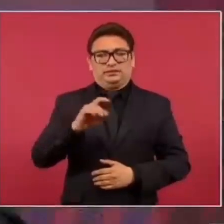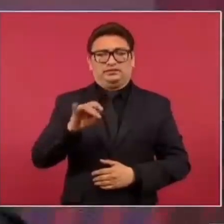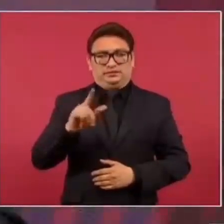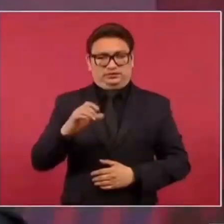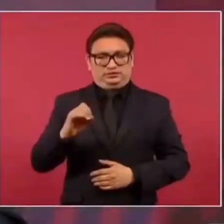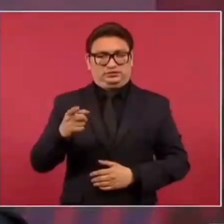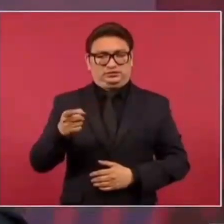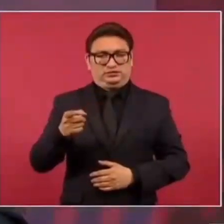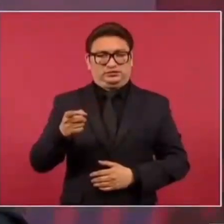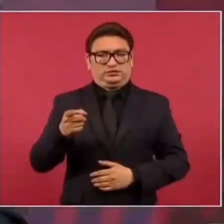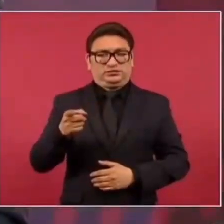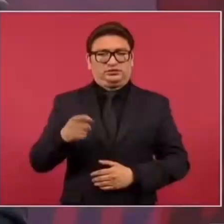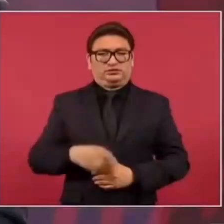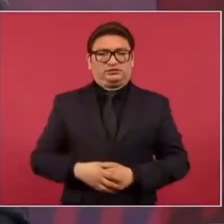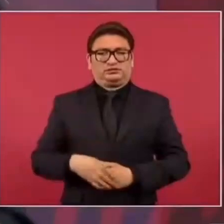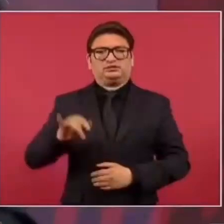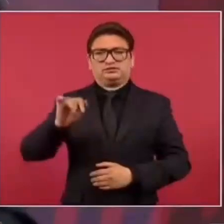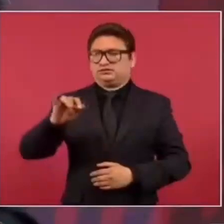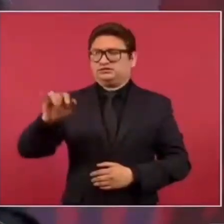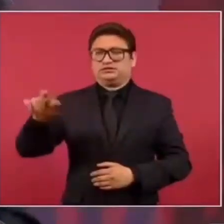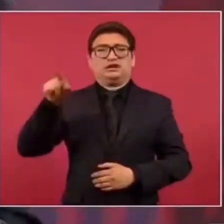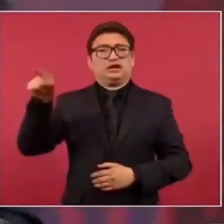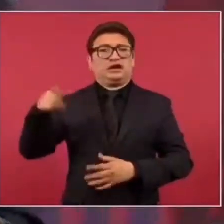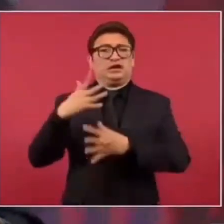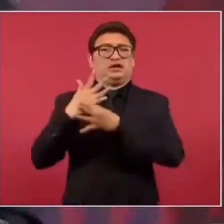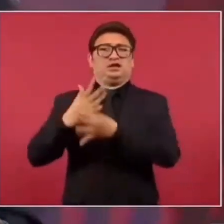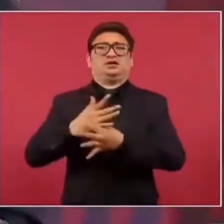¿sí? Que les dio a todos.